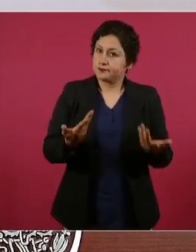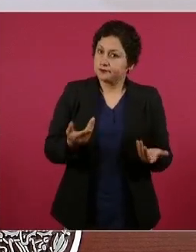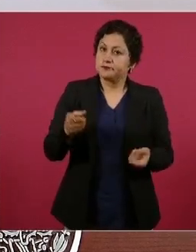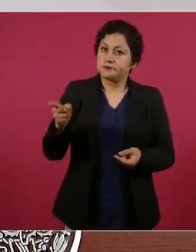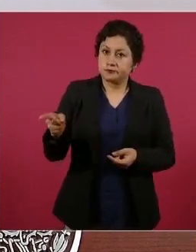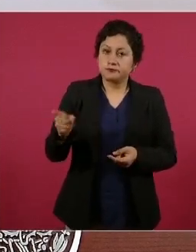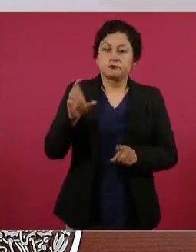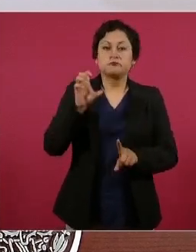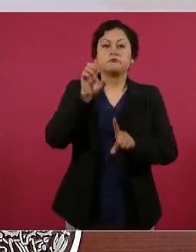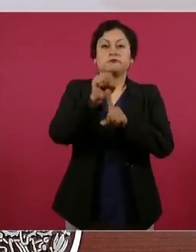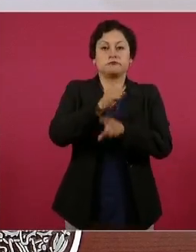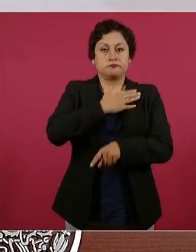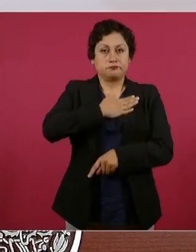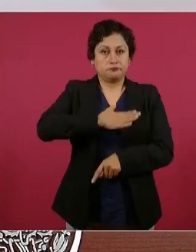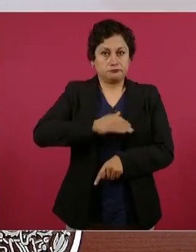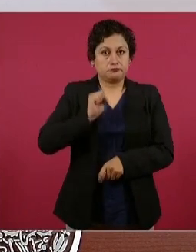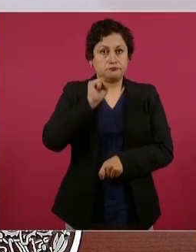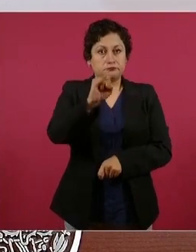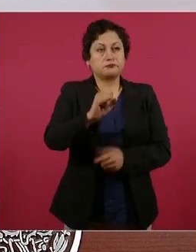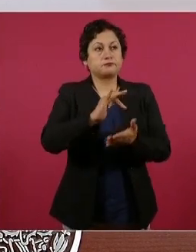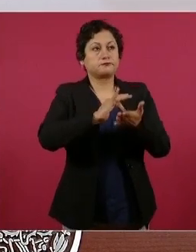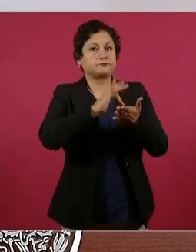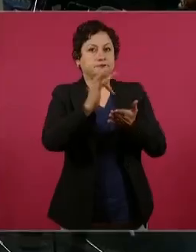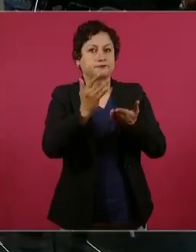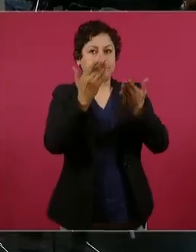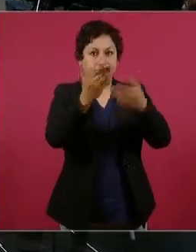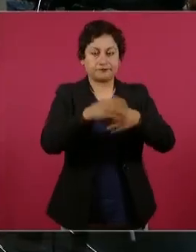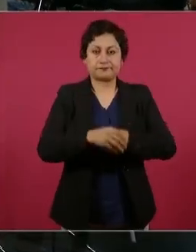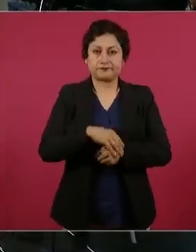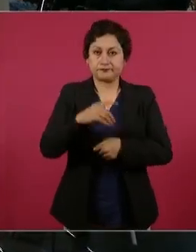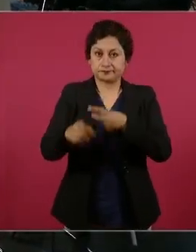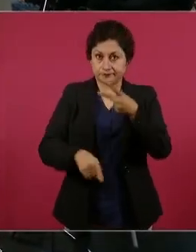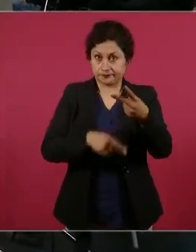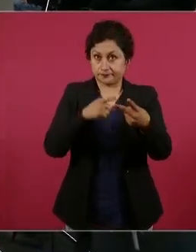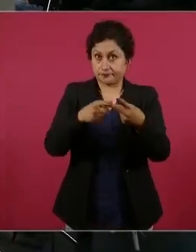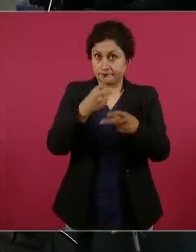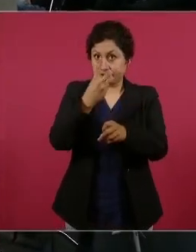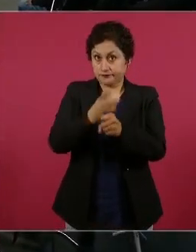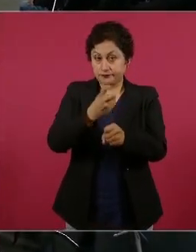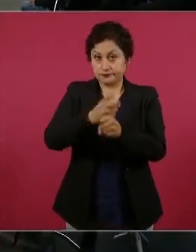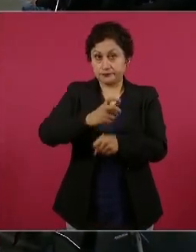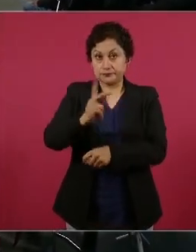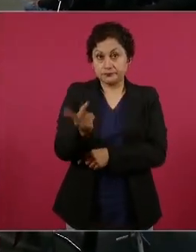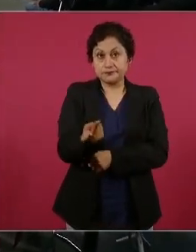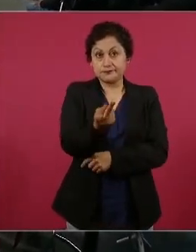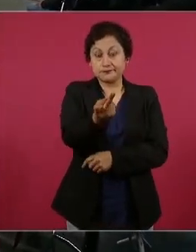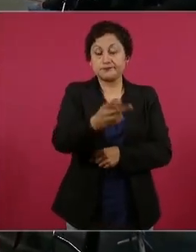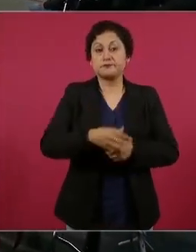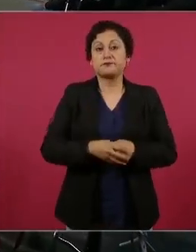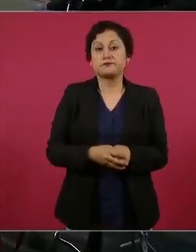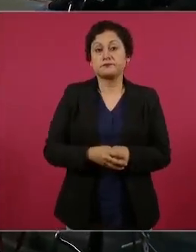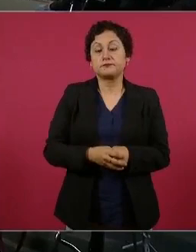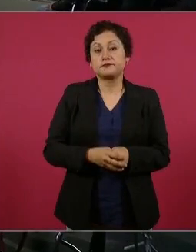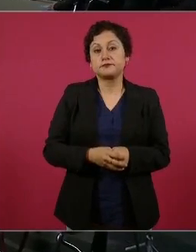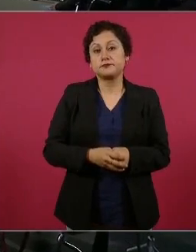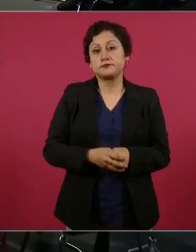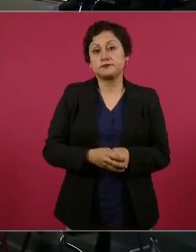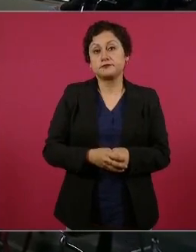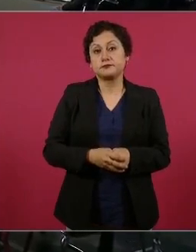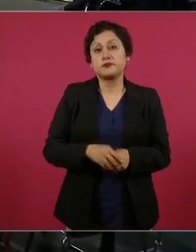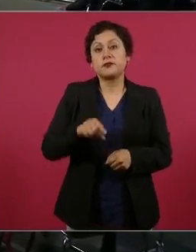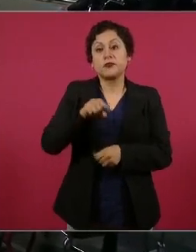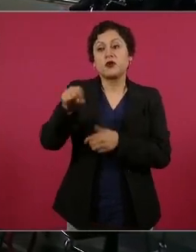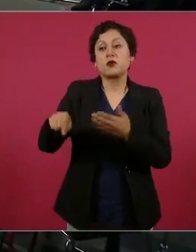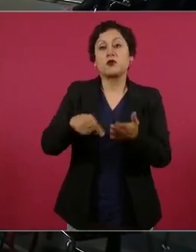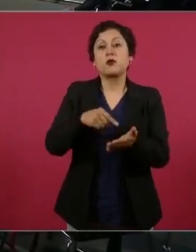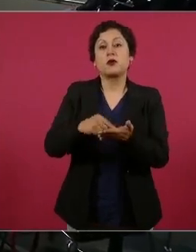justicia. Muchas gracias, señor. Señor, mi segunda pregunta sería, señor presidente, en